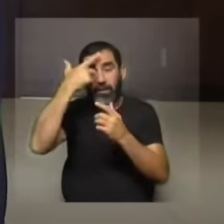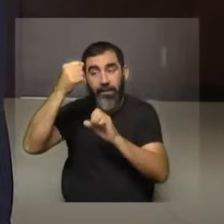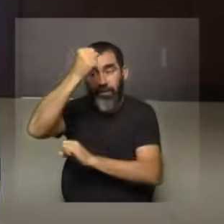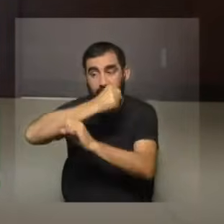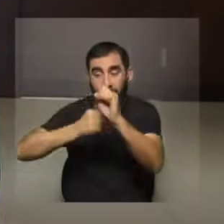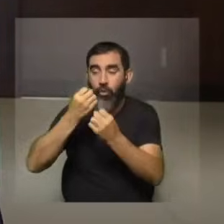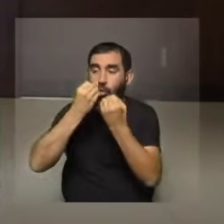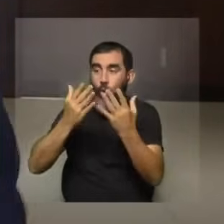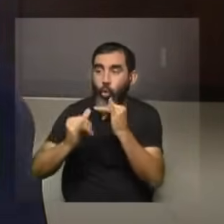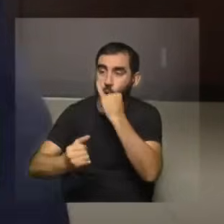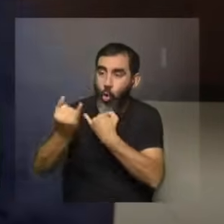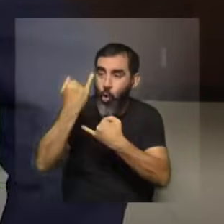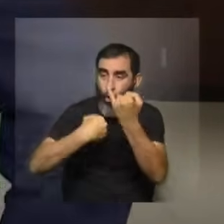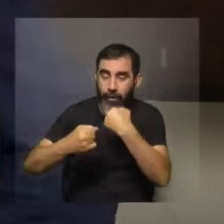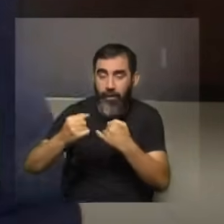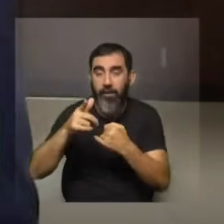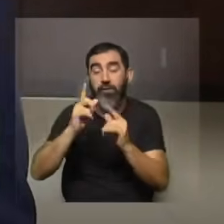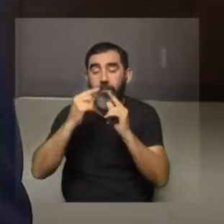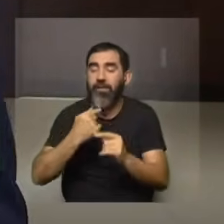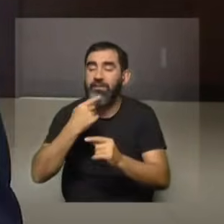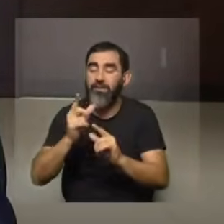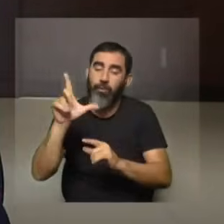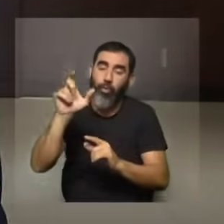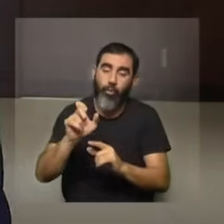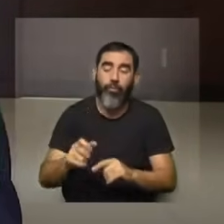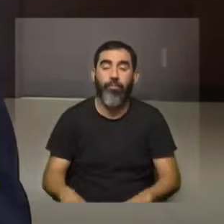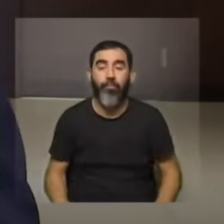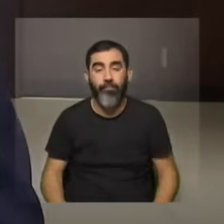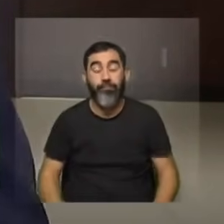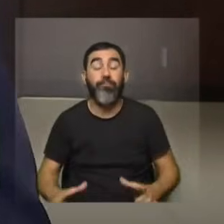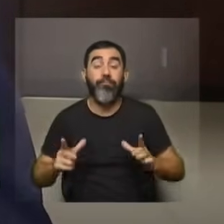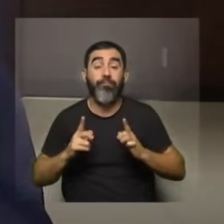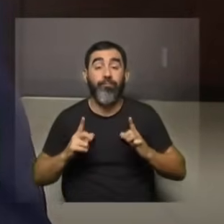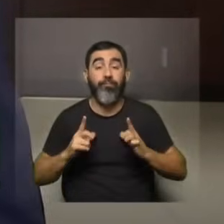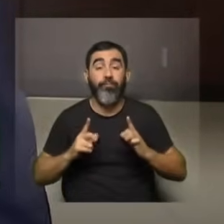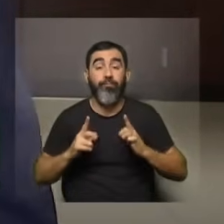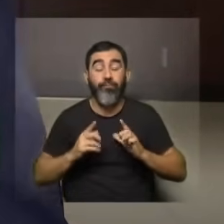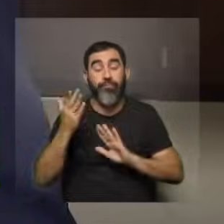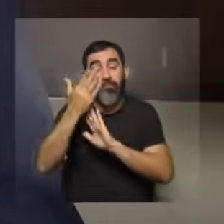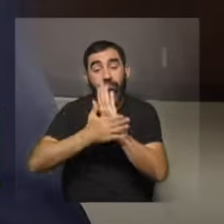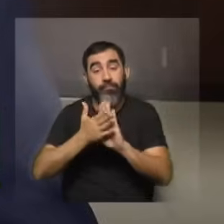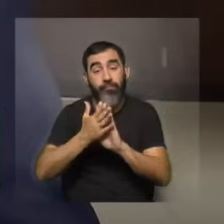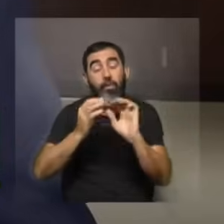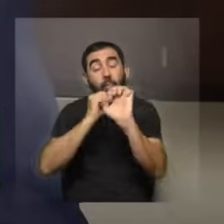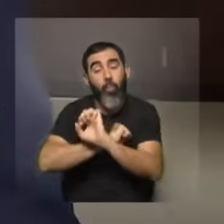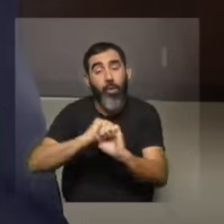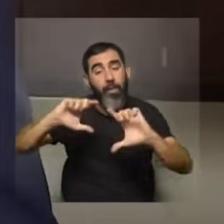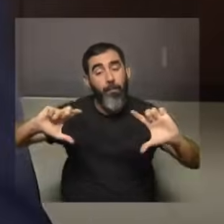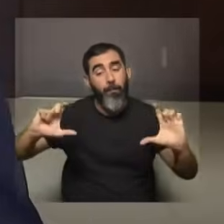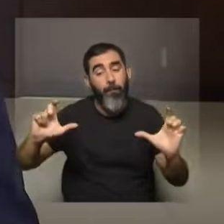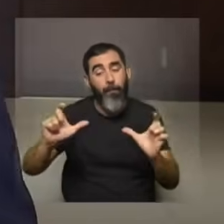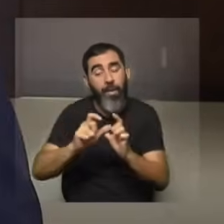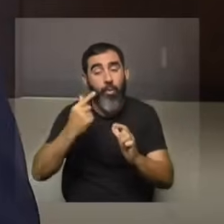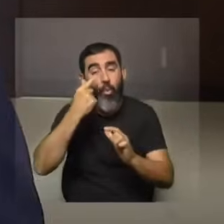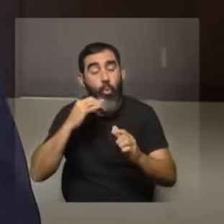tecnología para mejorar la información a los usuarios, todo eso redunda en buenos números. Y esperemos que a nivel país podamos descender las cifras que hoy